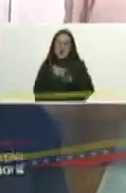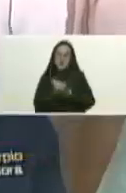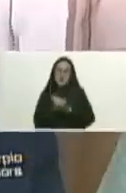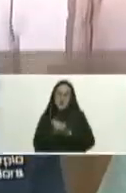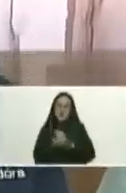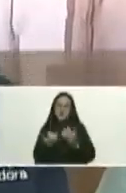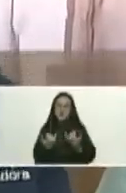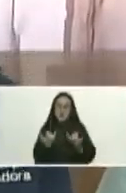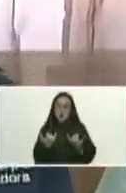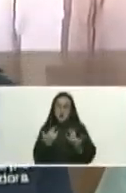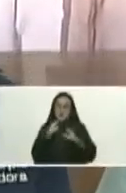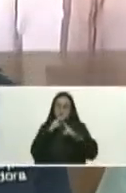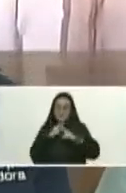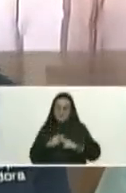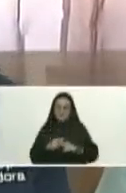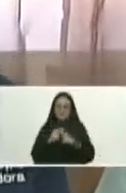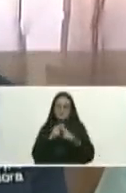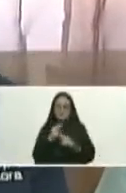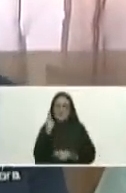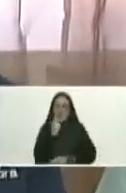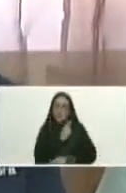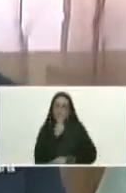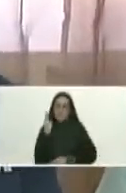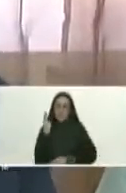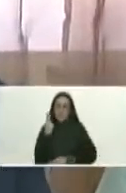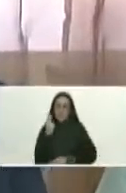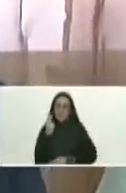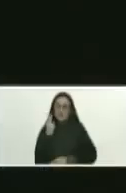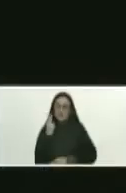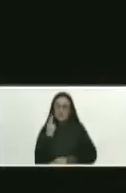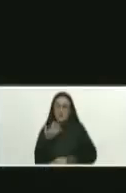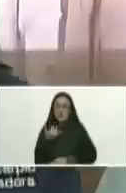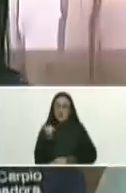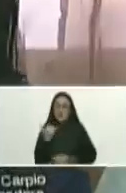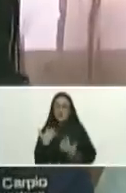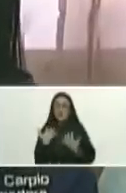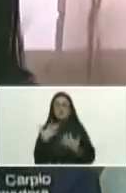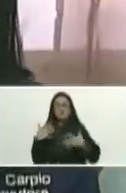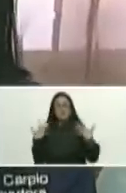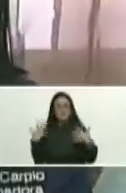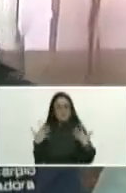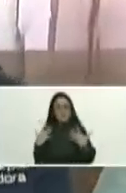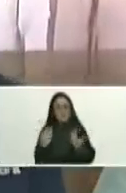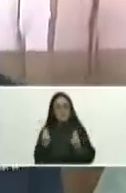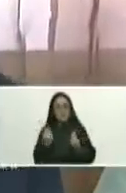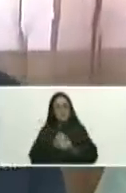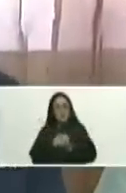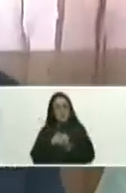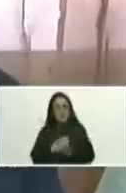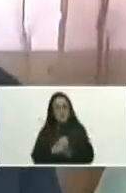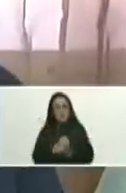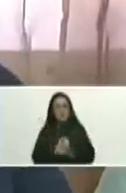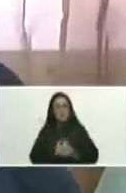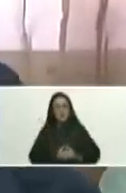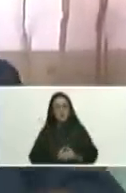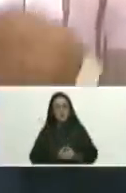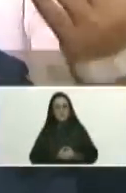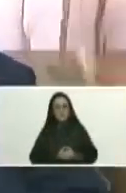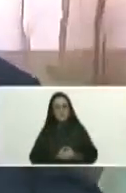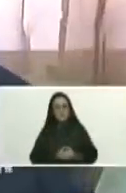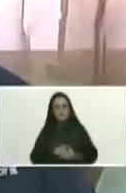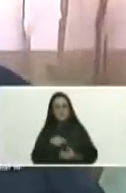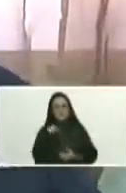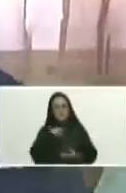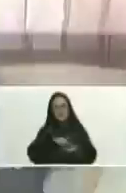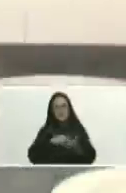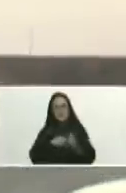estamos honrando, señor presidente, su compromiso. Aquí hay mucha emotividad, mucho amor. Esto ha sido, es un